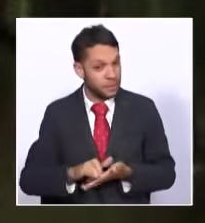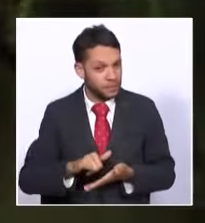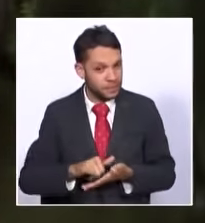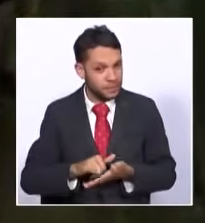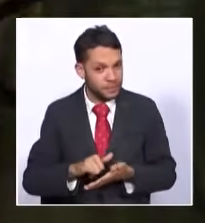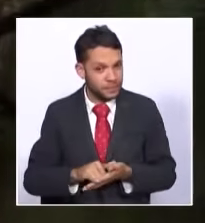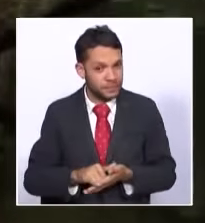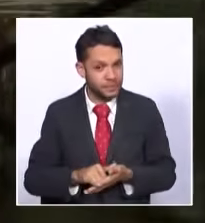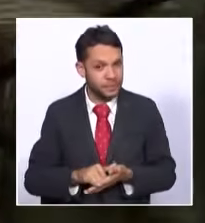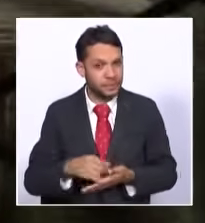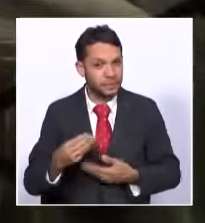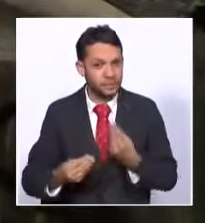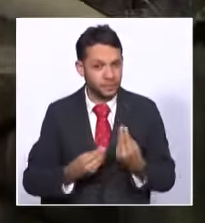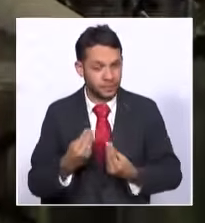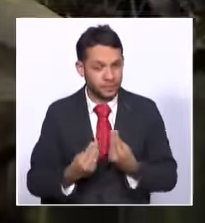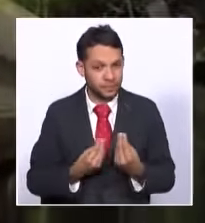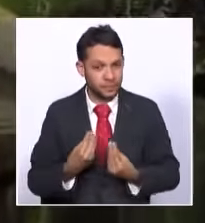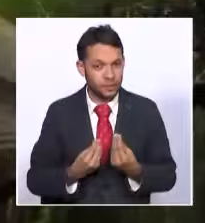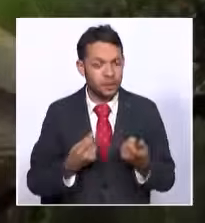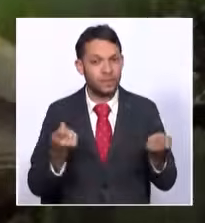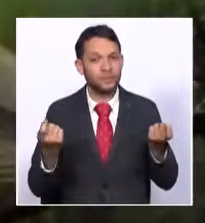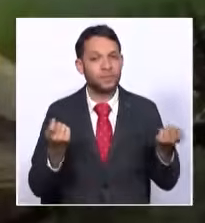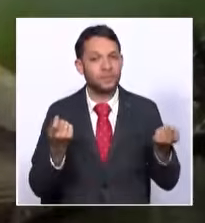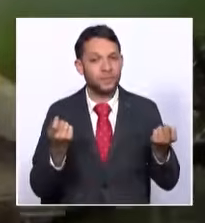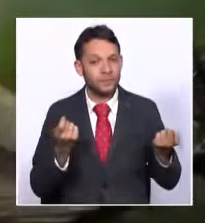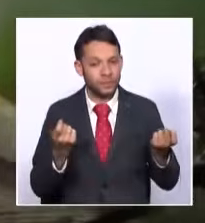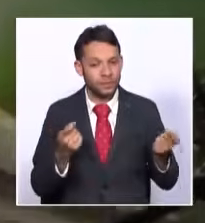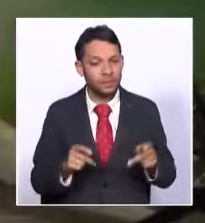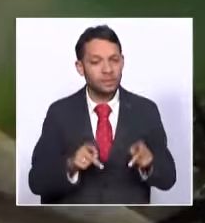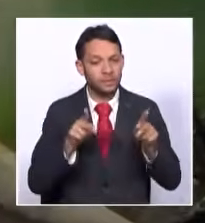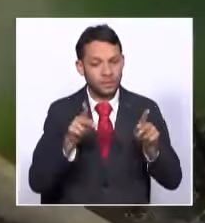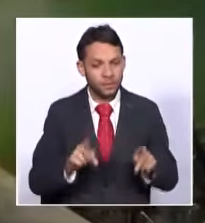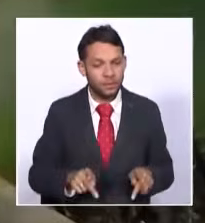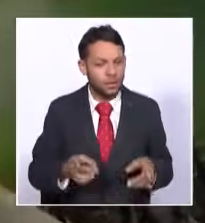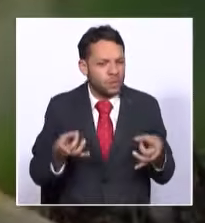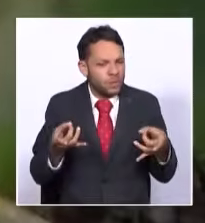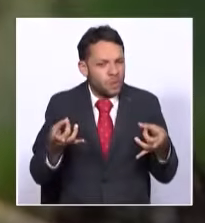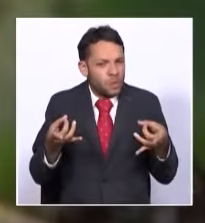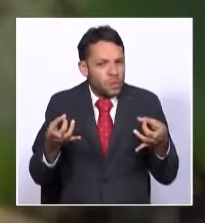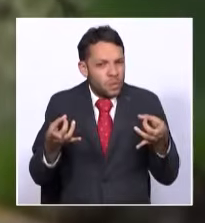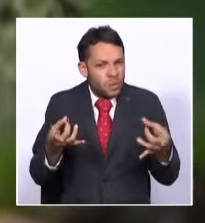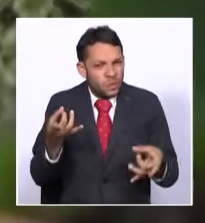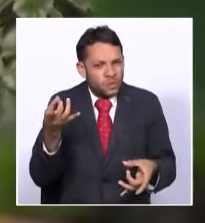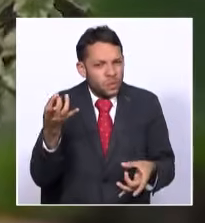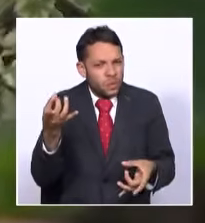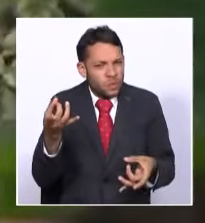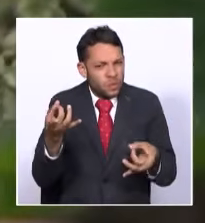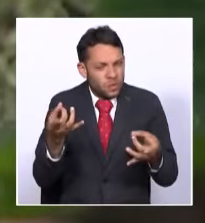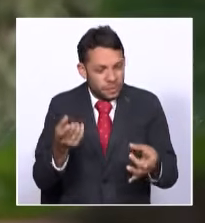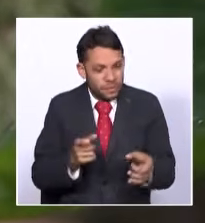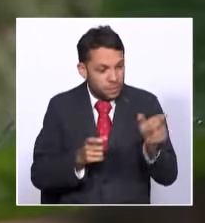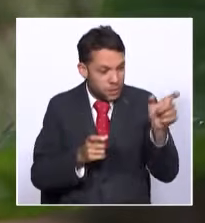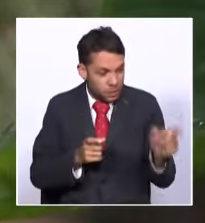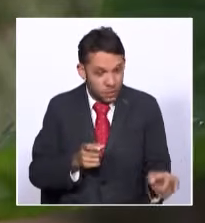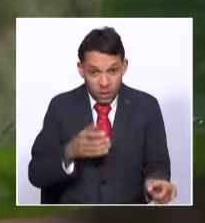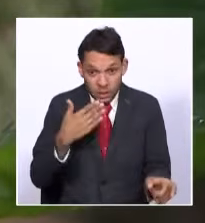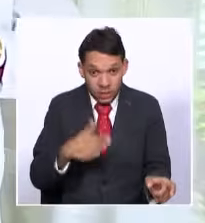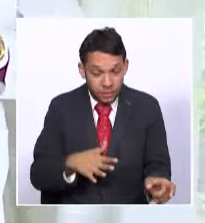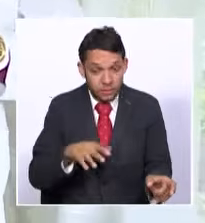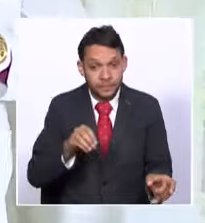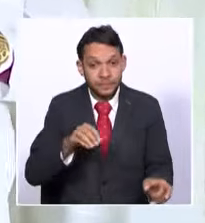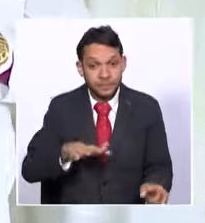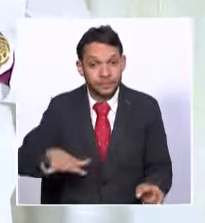sitio hacemos manejo a los pacientes con dolor. Cuando el paciente ya ha pasado por el área del